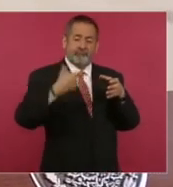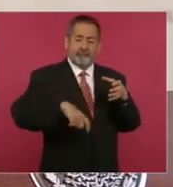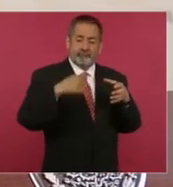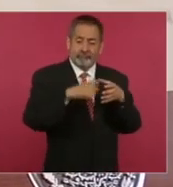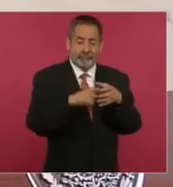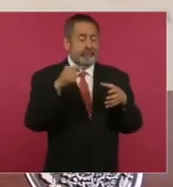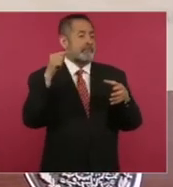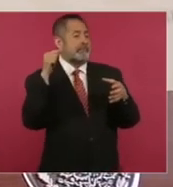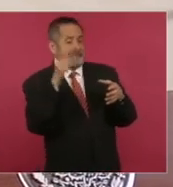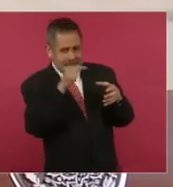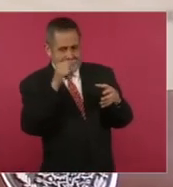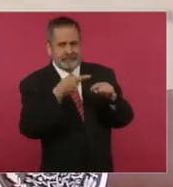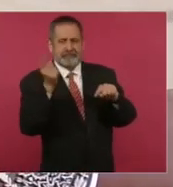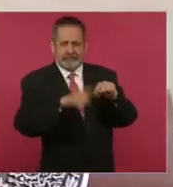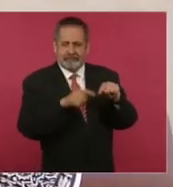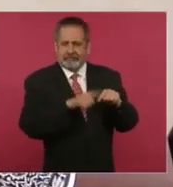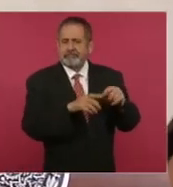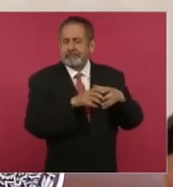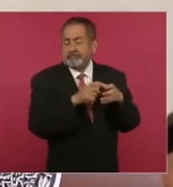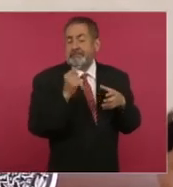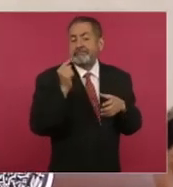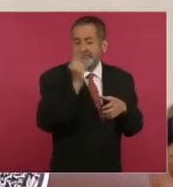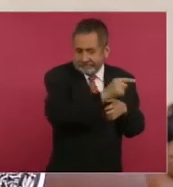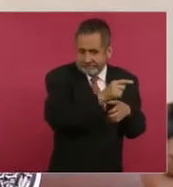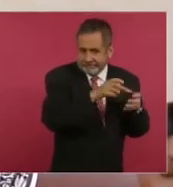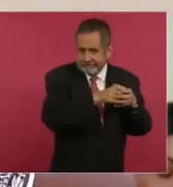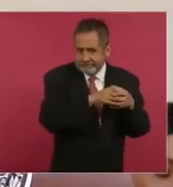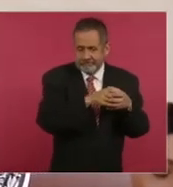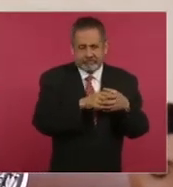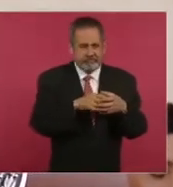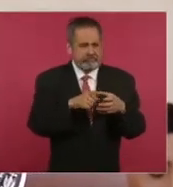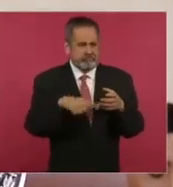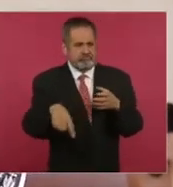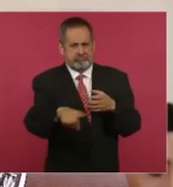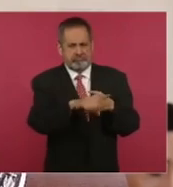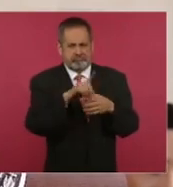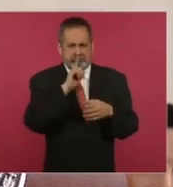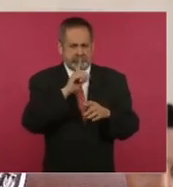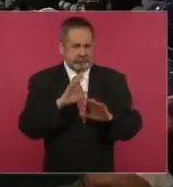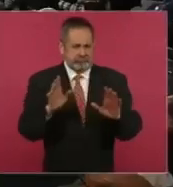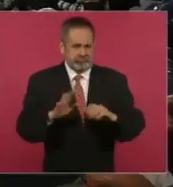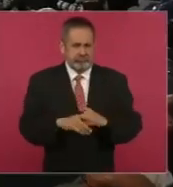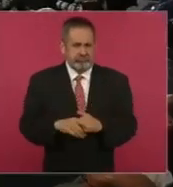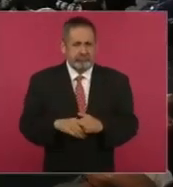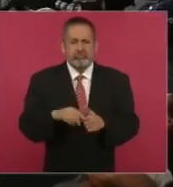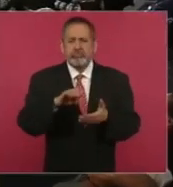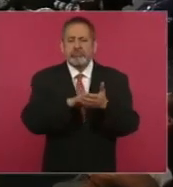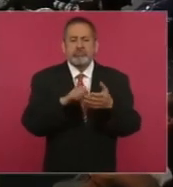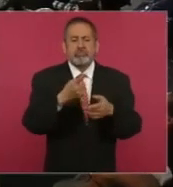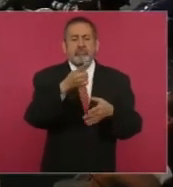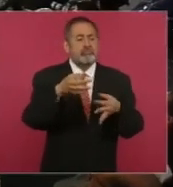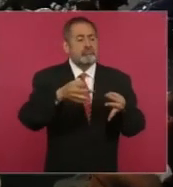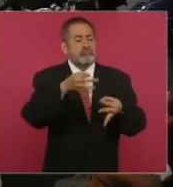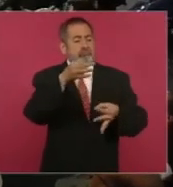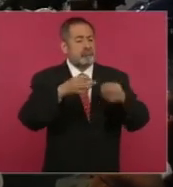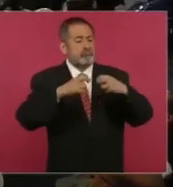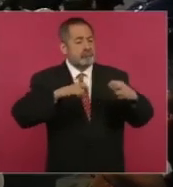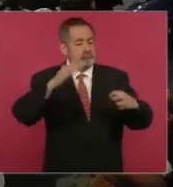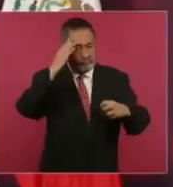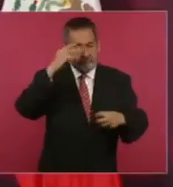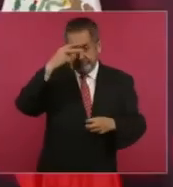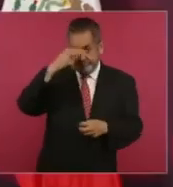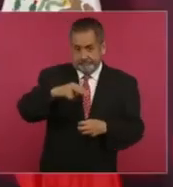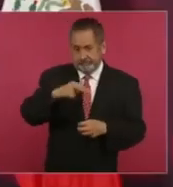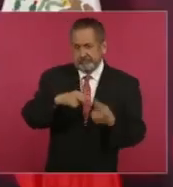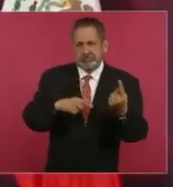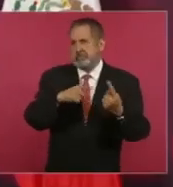porque hubo un embajador cuando Calderón que llegó a declarar que ellos no le tenían confianza al ejército mexicano que le tenían confianza a Marina porque en